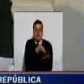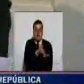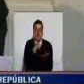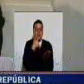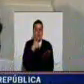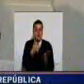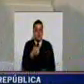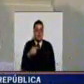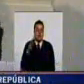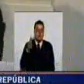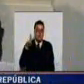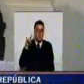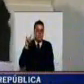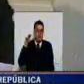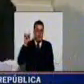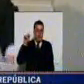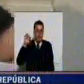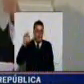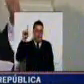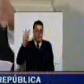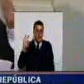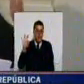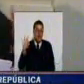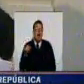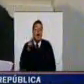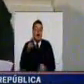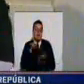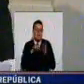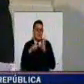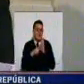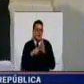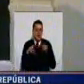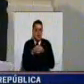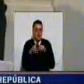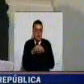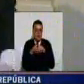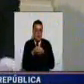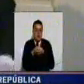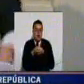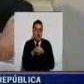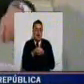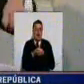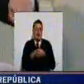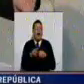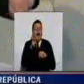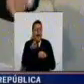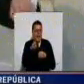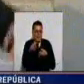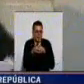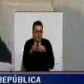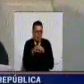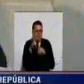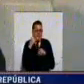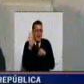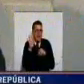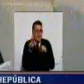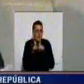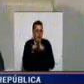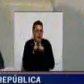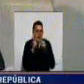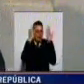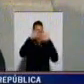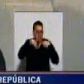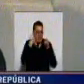los Brookfields, que sería algo así como los diablos de Brookfield, refiriéndose a asuntos de negocios